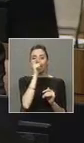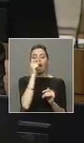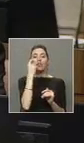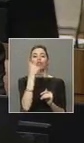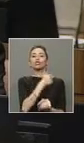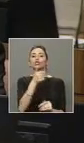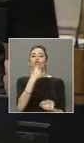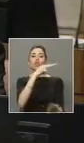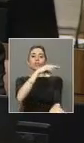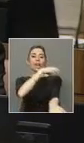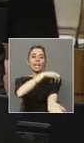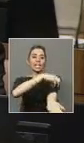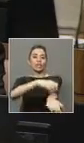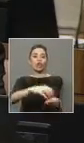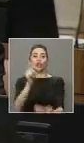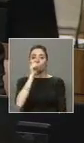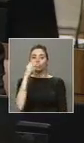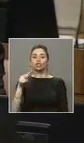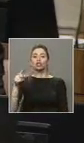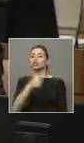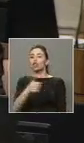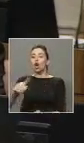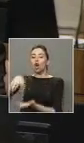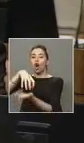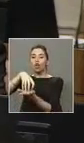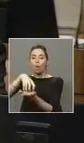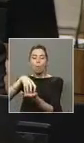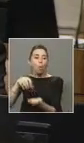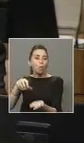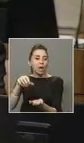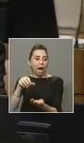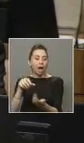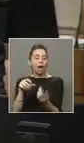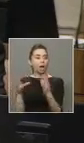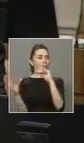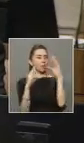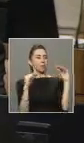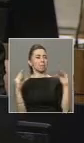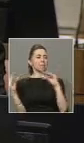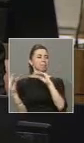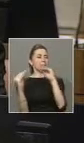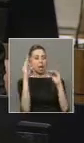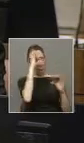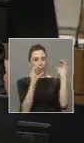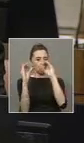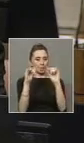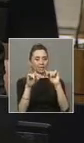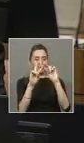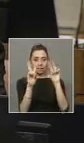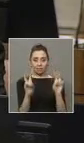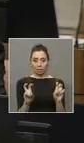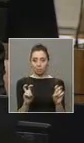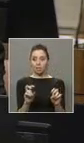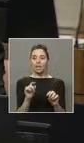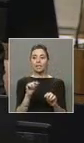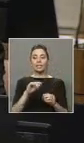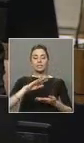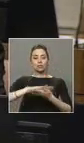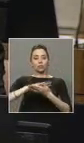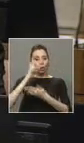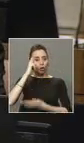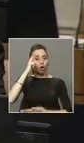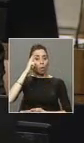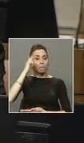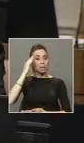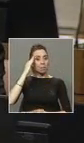o comunales y se ha generado algún ruido sobre este tema, esta es una conmemoración,